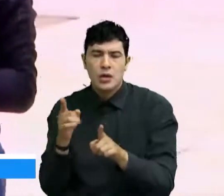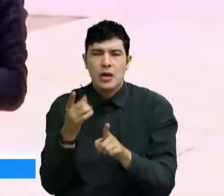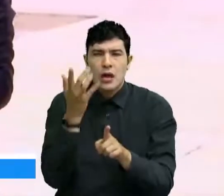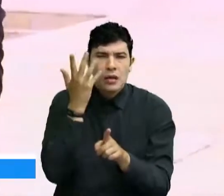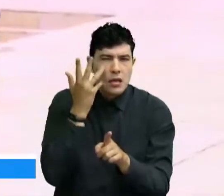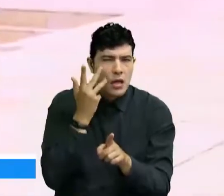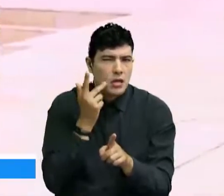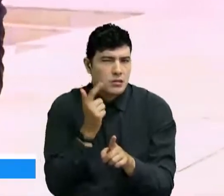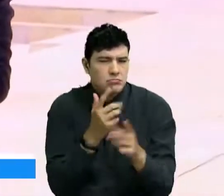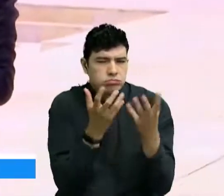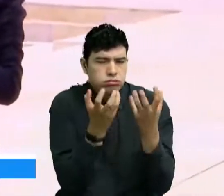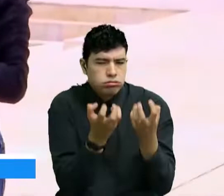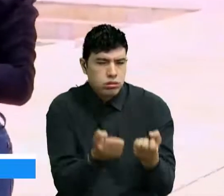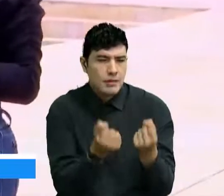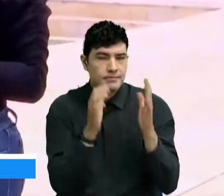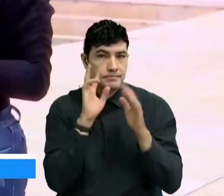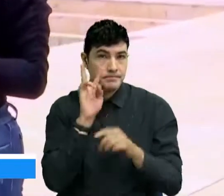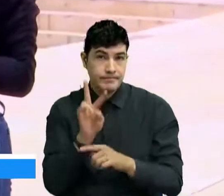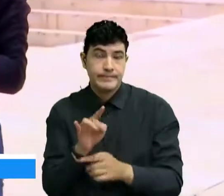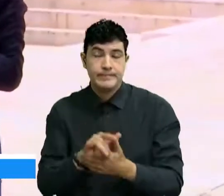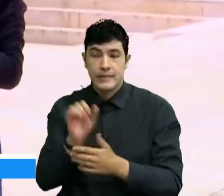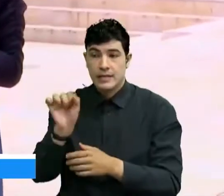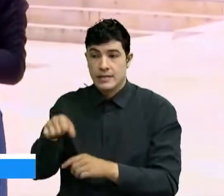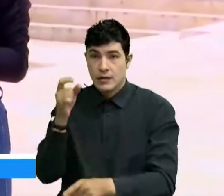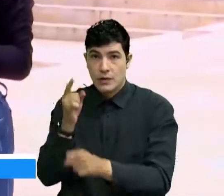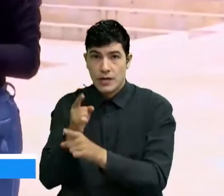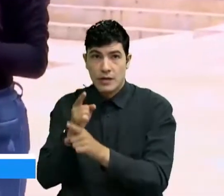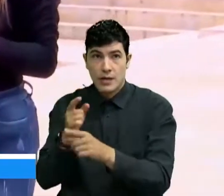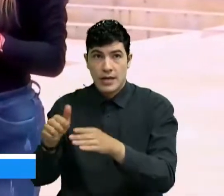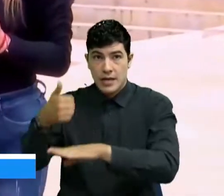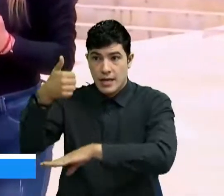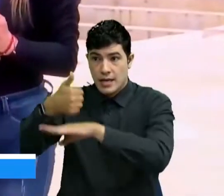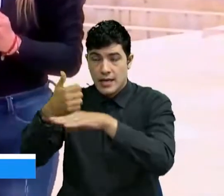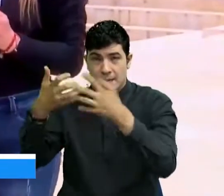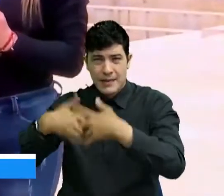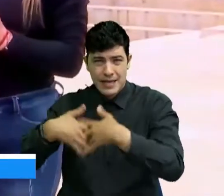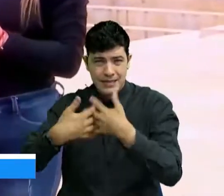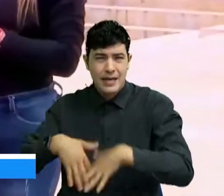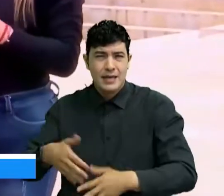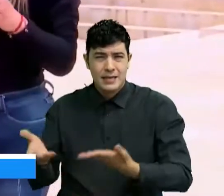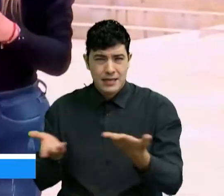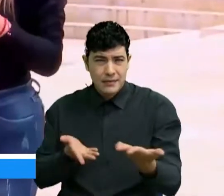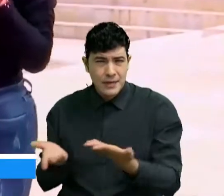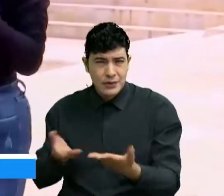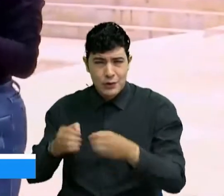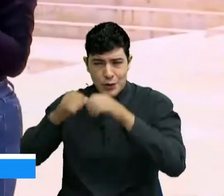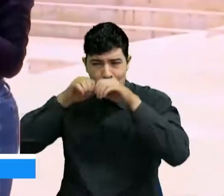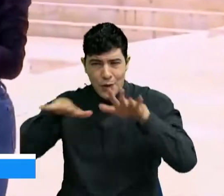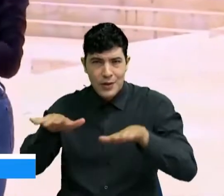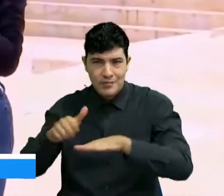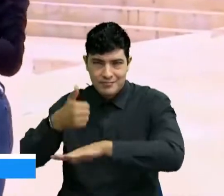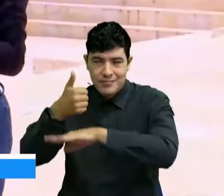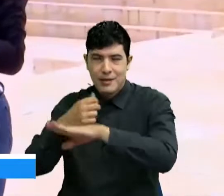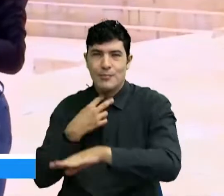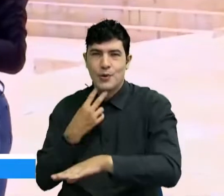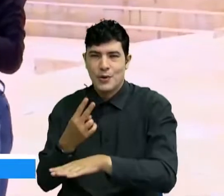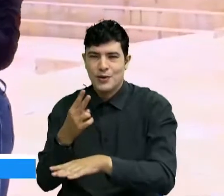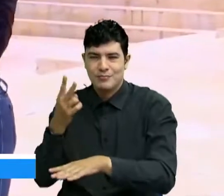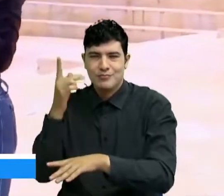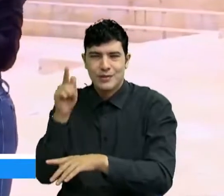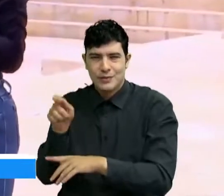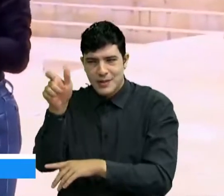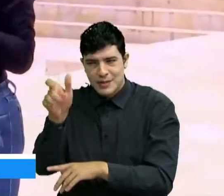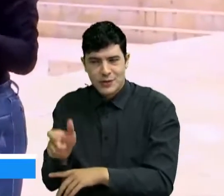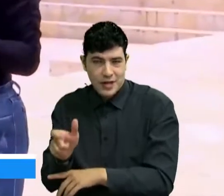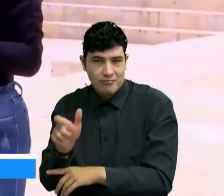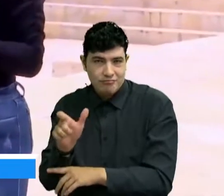este tema que preocupa a los usuarios de la empresa de servicios públicos y a los miembros de la junta directiva, me acompaña el vocal de control, Carlos Carvajal.